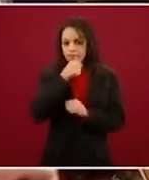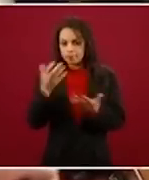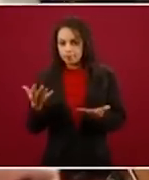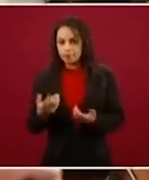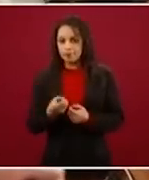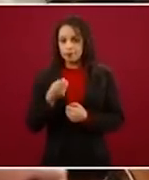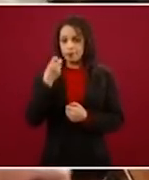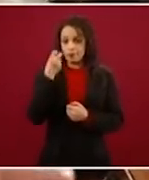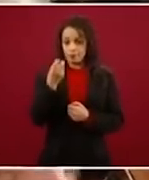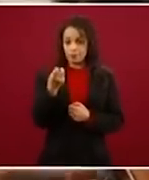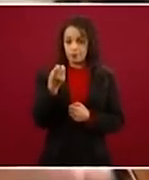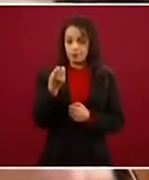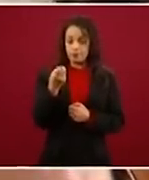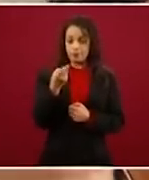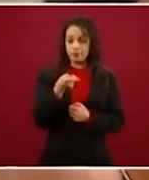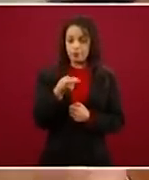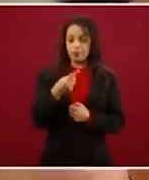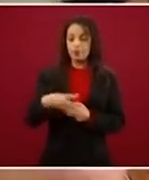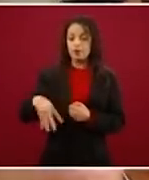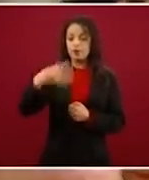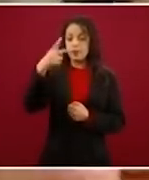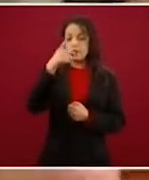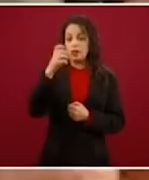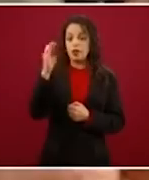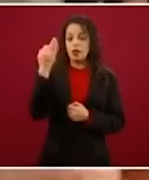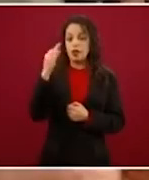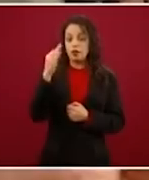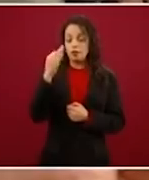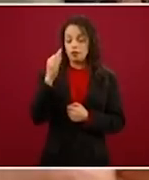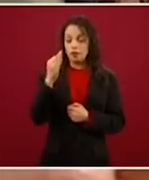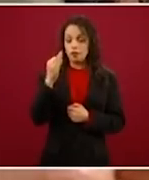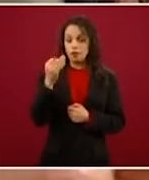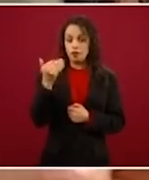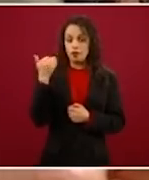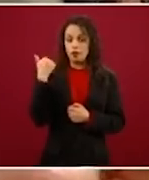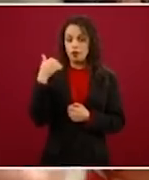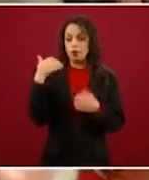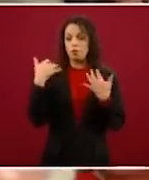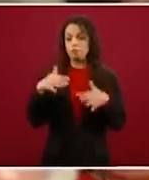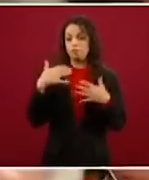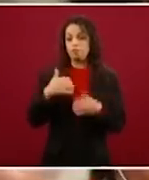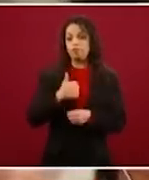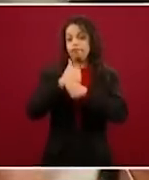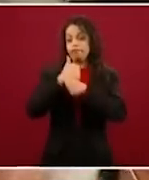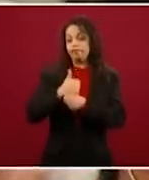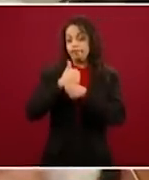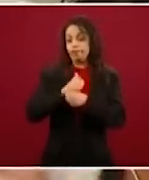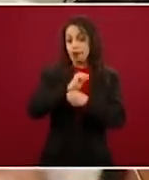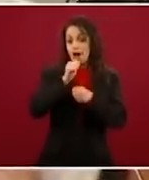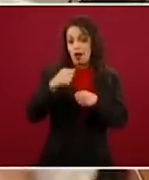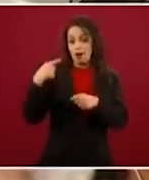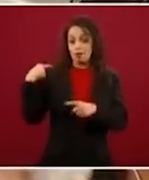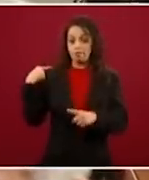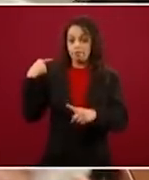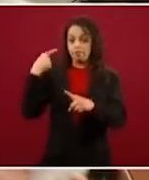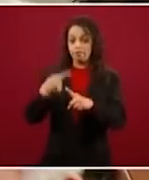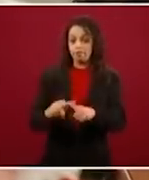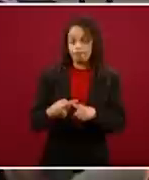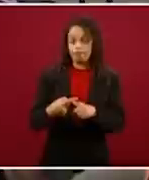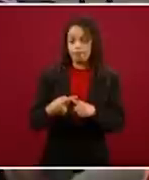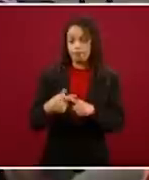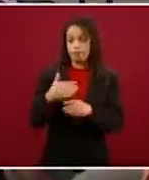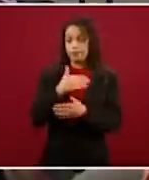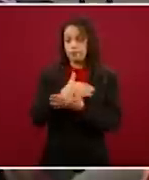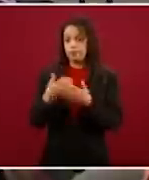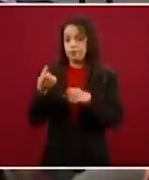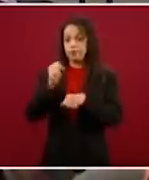a este señor ahorita, el 14 de febrero los padecí desde prácticamente ese día hasta la mitad de la semana,